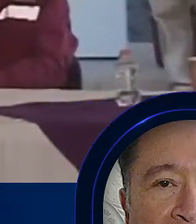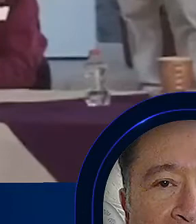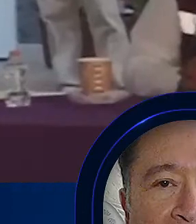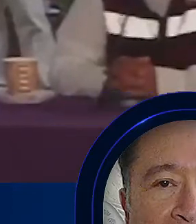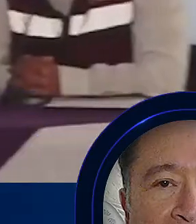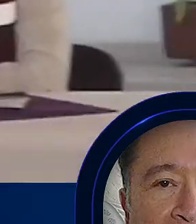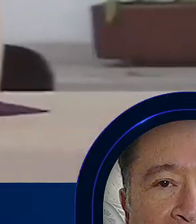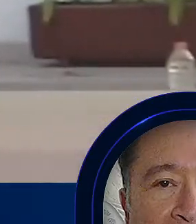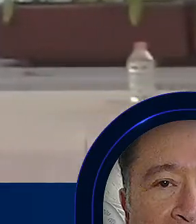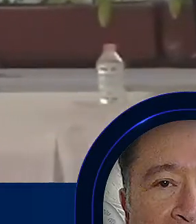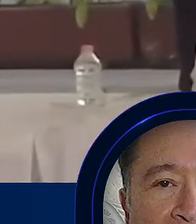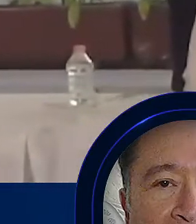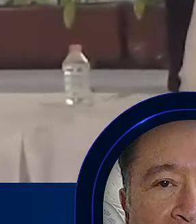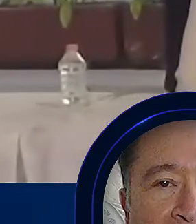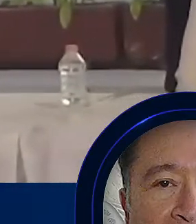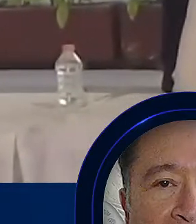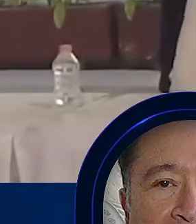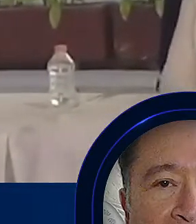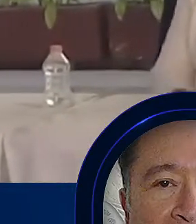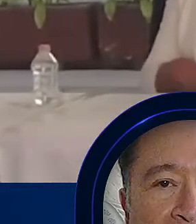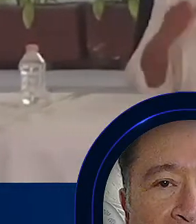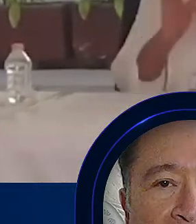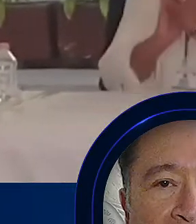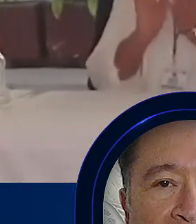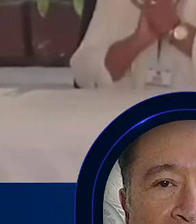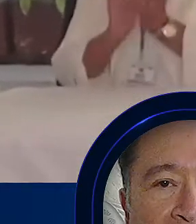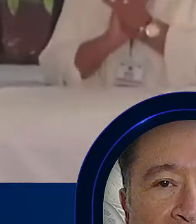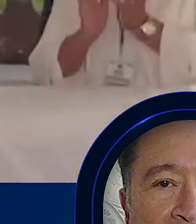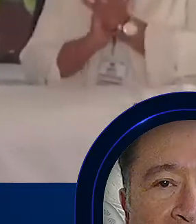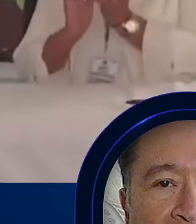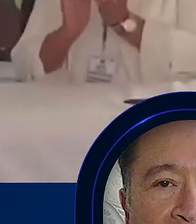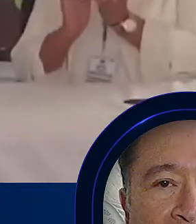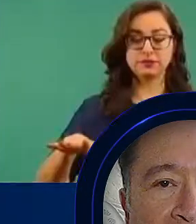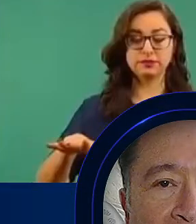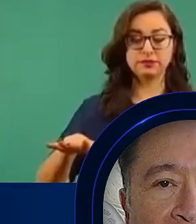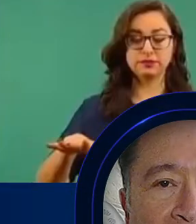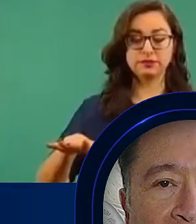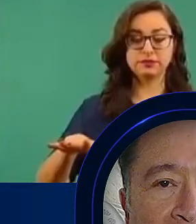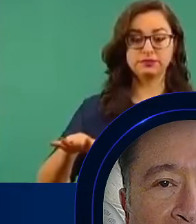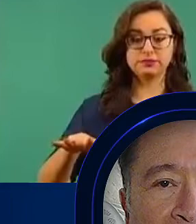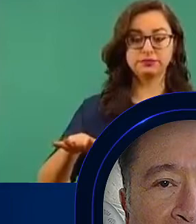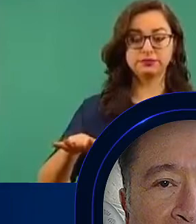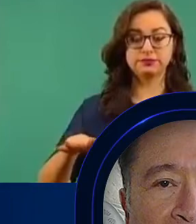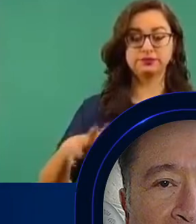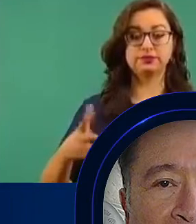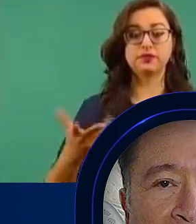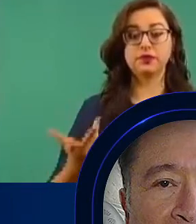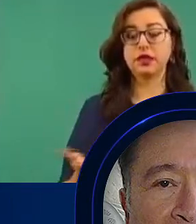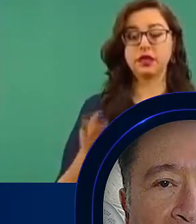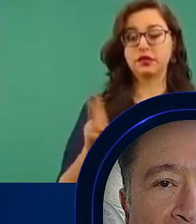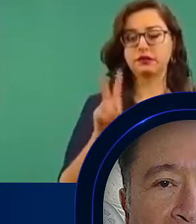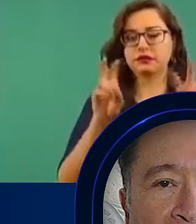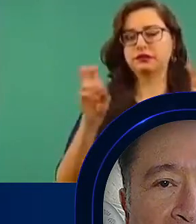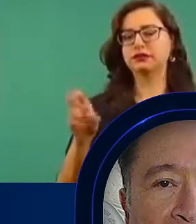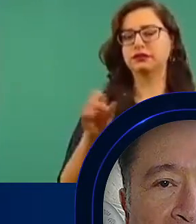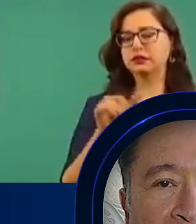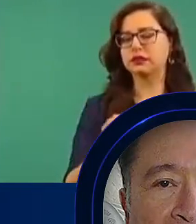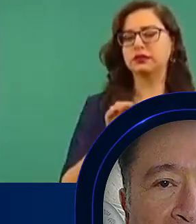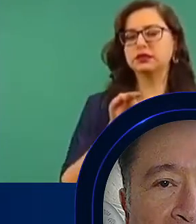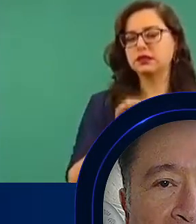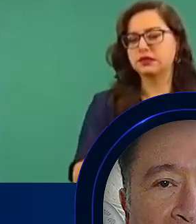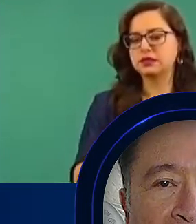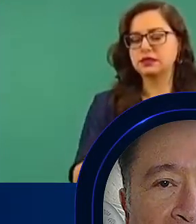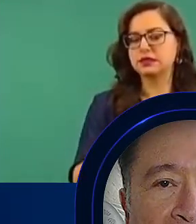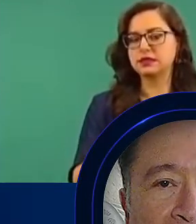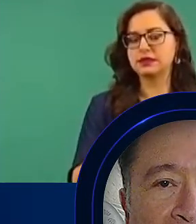evidente que no tiene los requisitos éticos Para presentarse por una candidatura Una